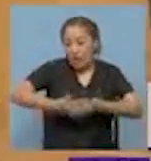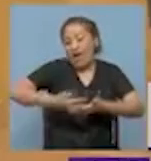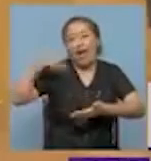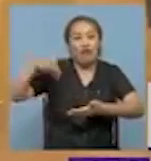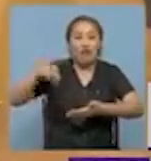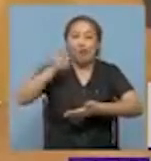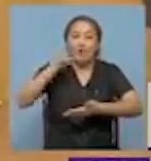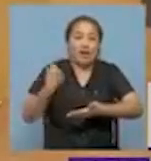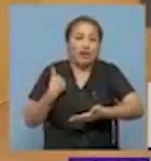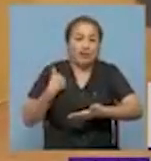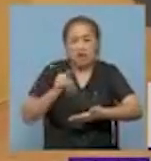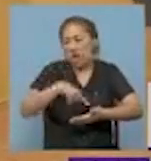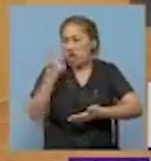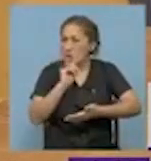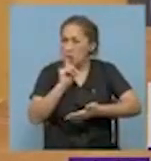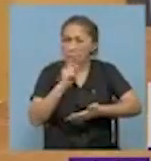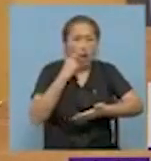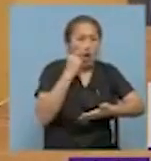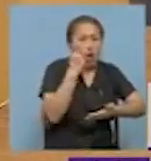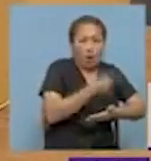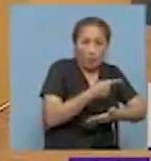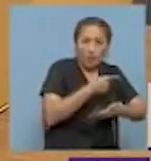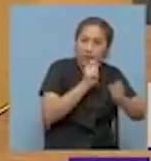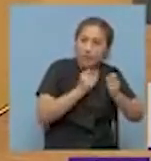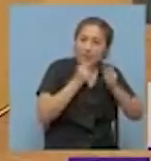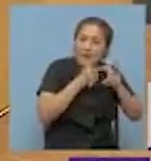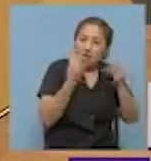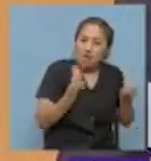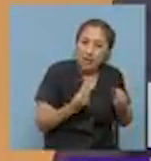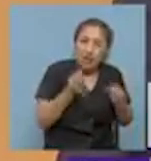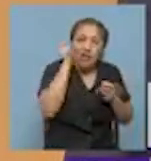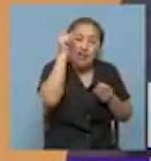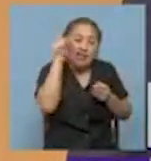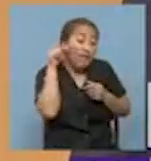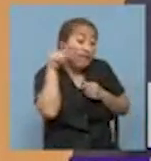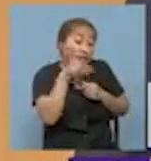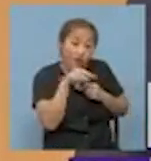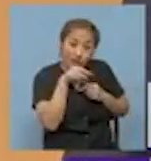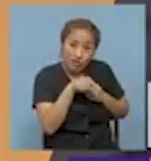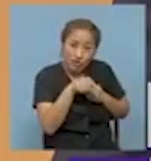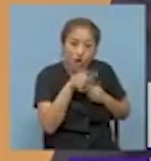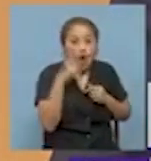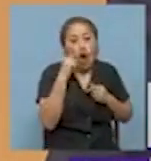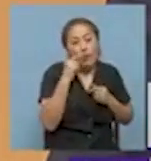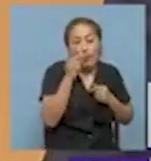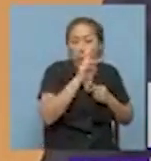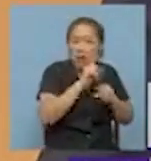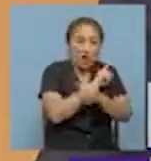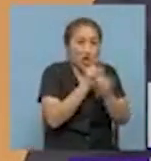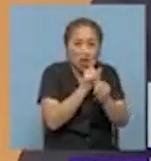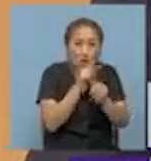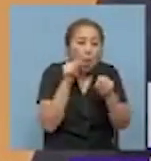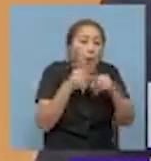sea mujer a mí se me ocurre o sea varón entonces al niño le dicen según esta ideología o ustedes no son varones y mujeres ustedes son